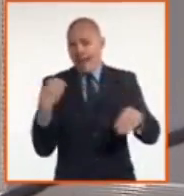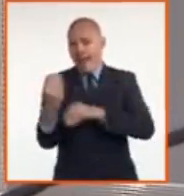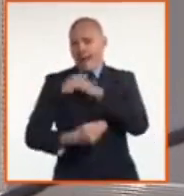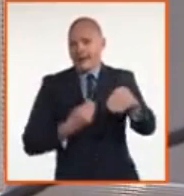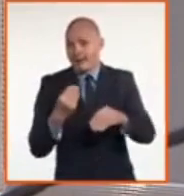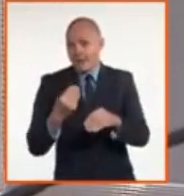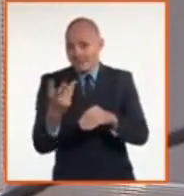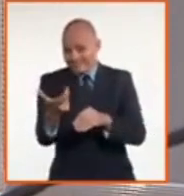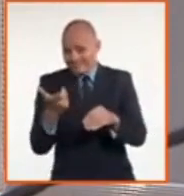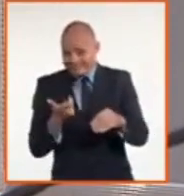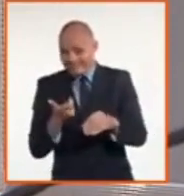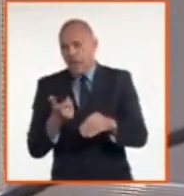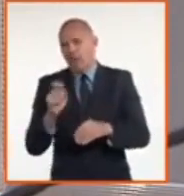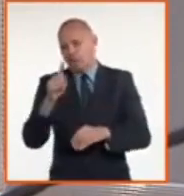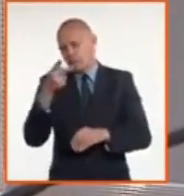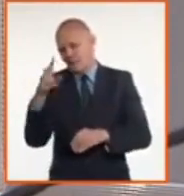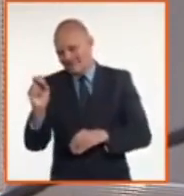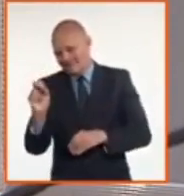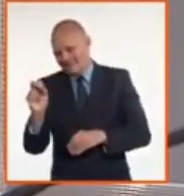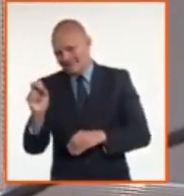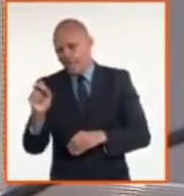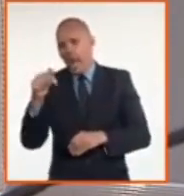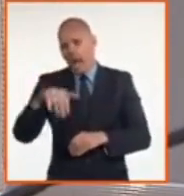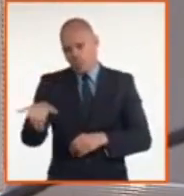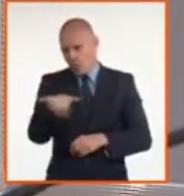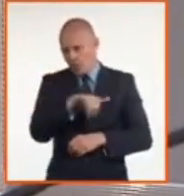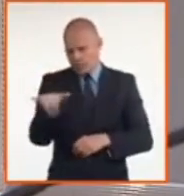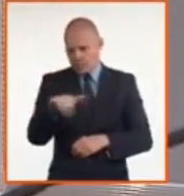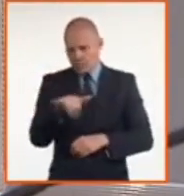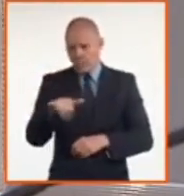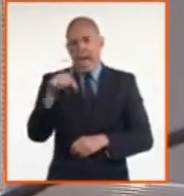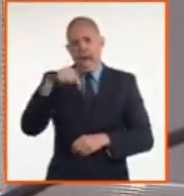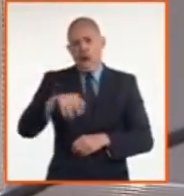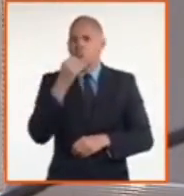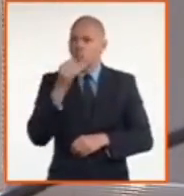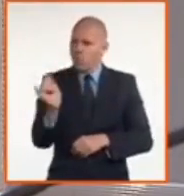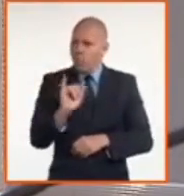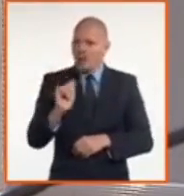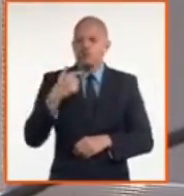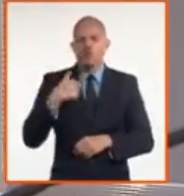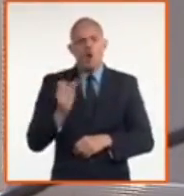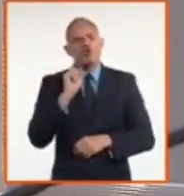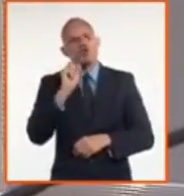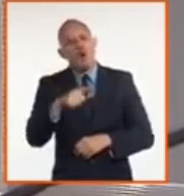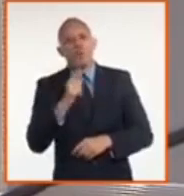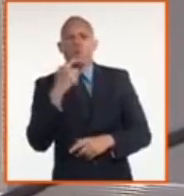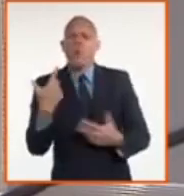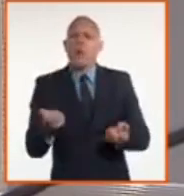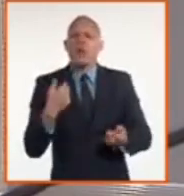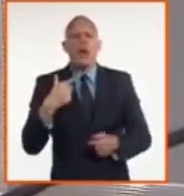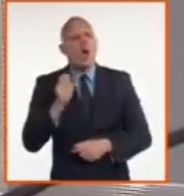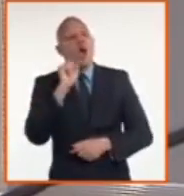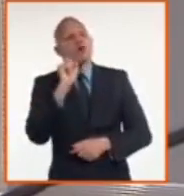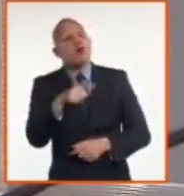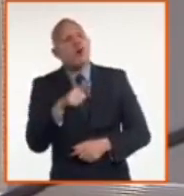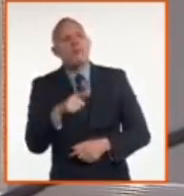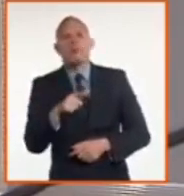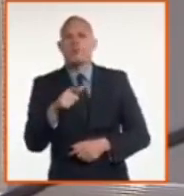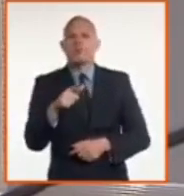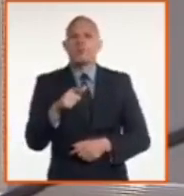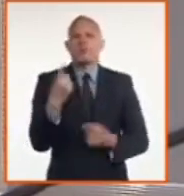la compra y la venta está por los márgenes que como expliqué anteriormente en la mesa redonda del día 3 los bancos